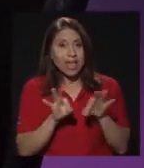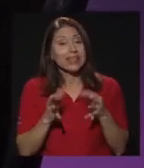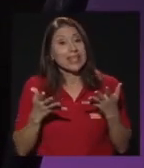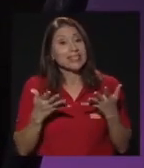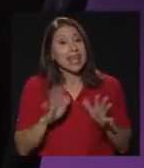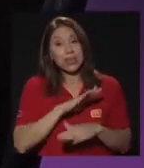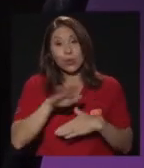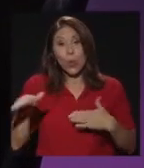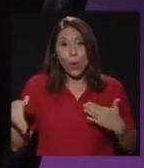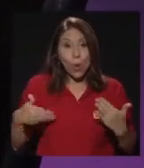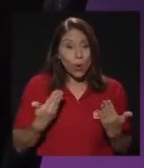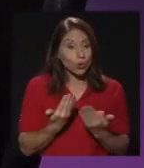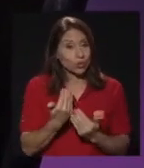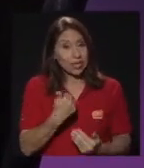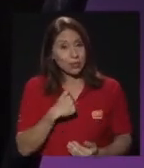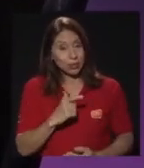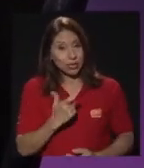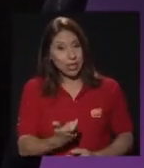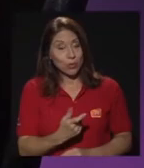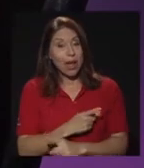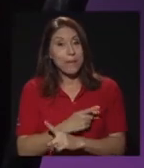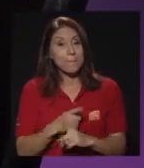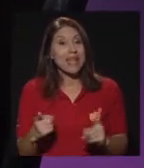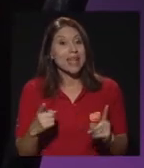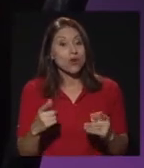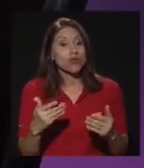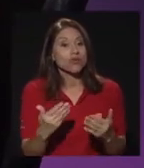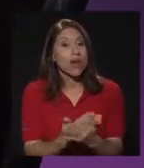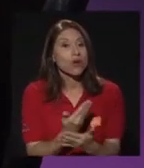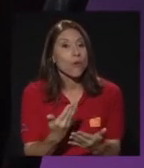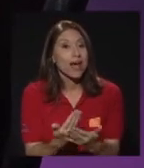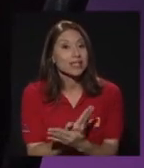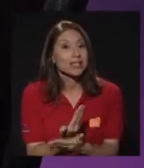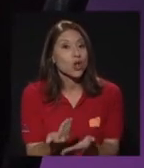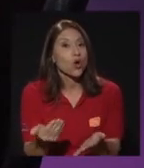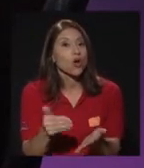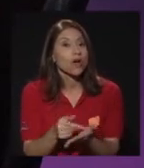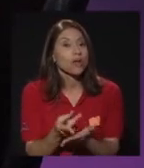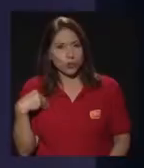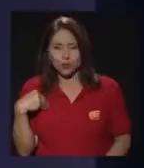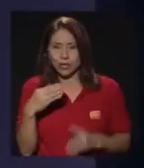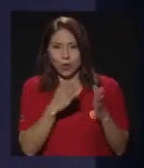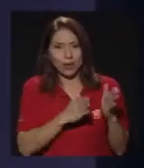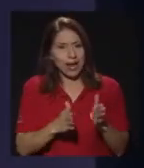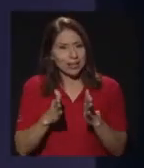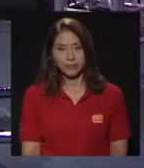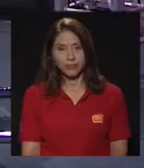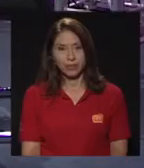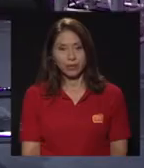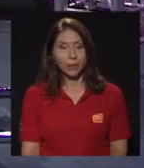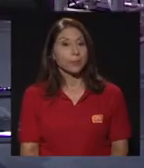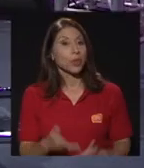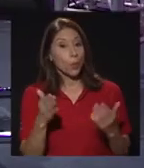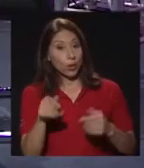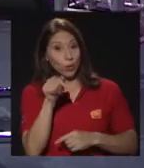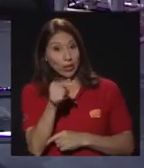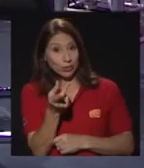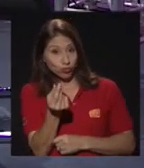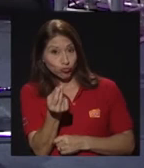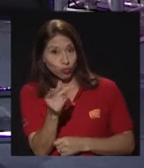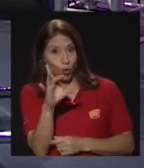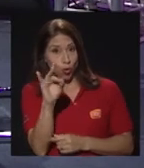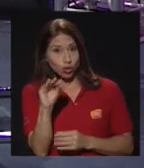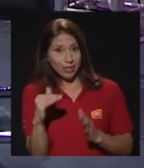con cédula todo, Ana, ajá. pero la renovación cuesta 80 80.000 colones. Bueno, eso de los